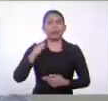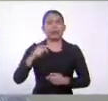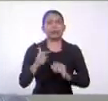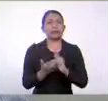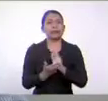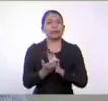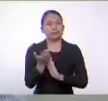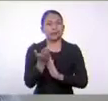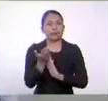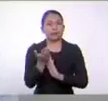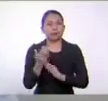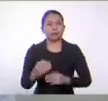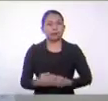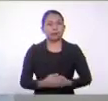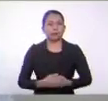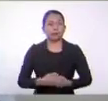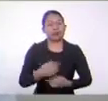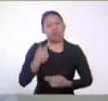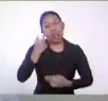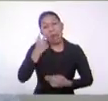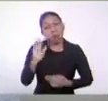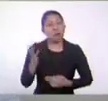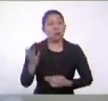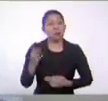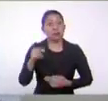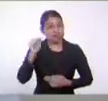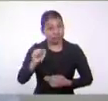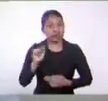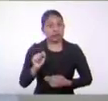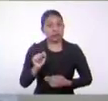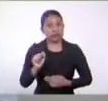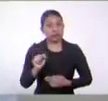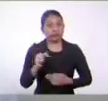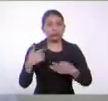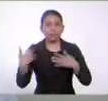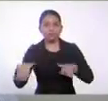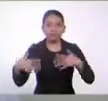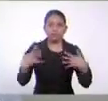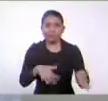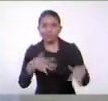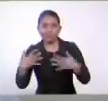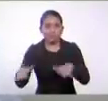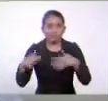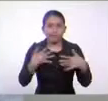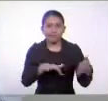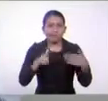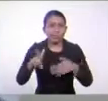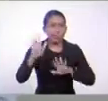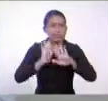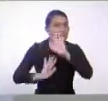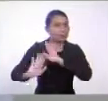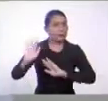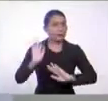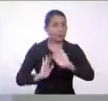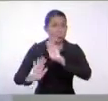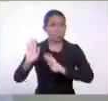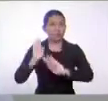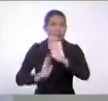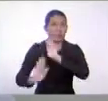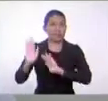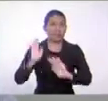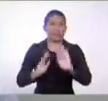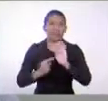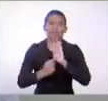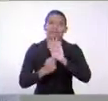de la trama, ya que son estos los que dinamizan la historia y son los que realizan las